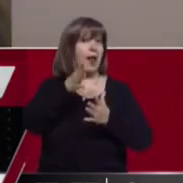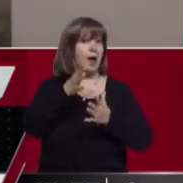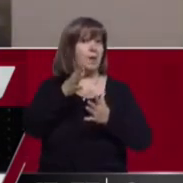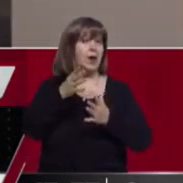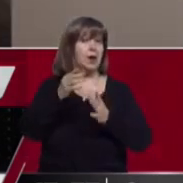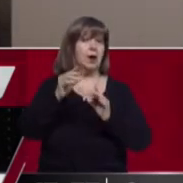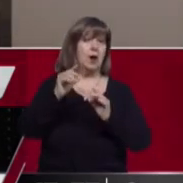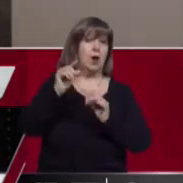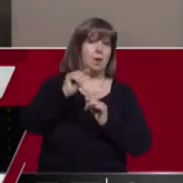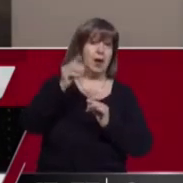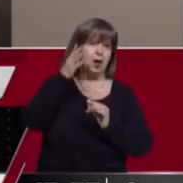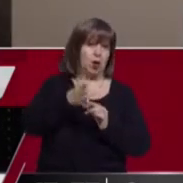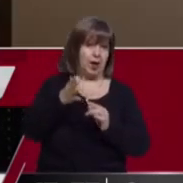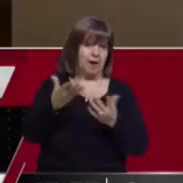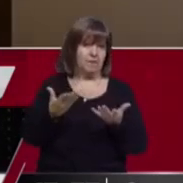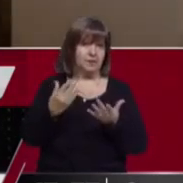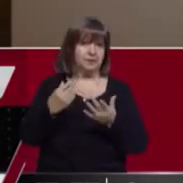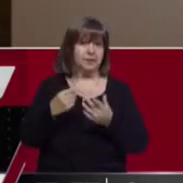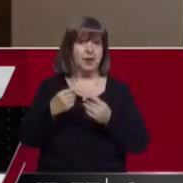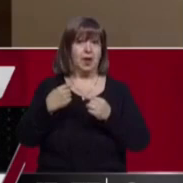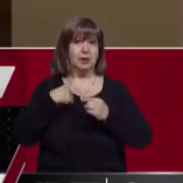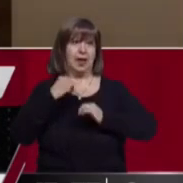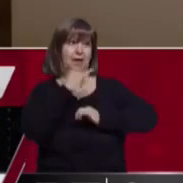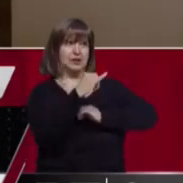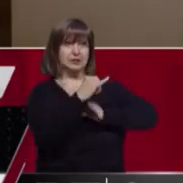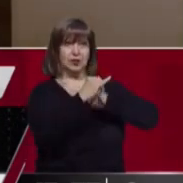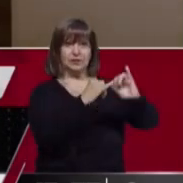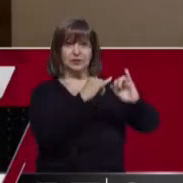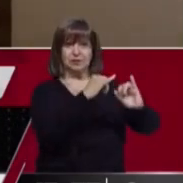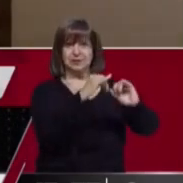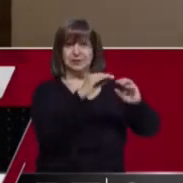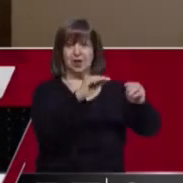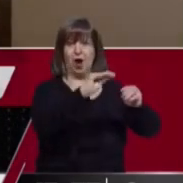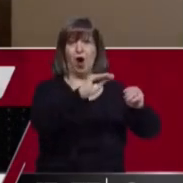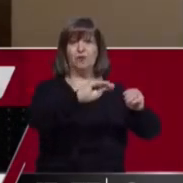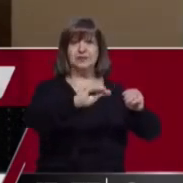en función de esa escucha y de las preguntas pueden saber o